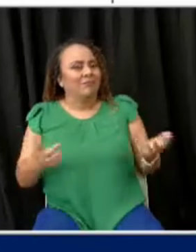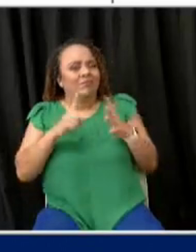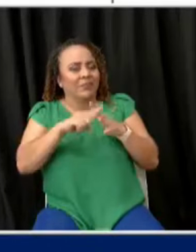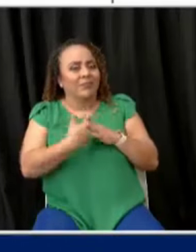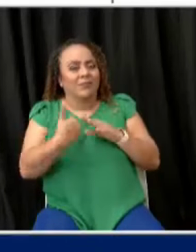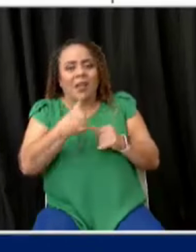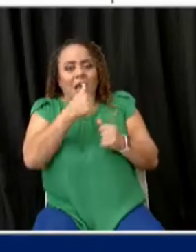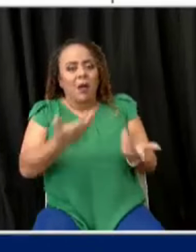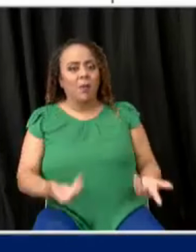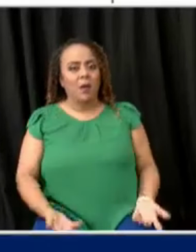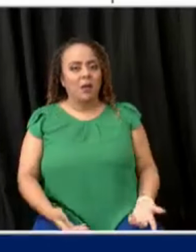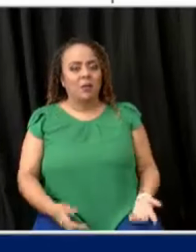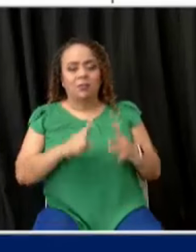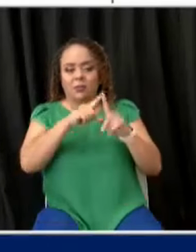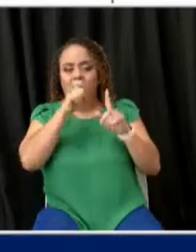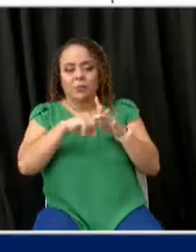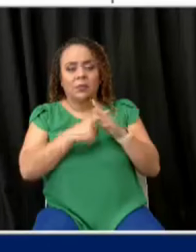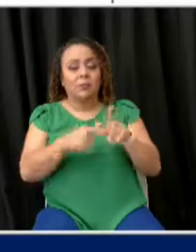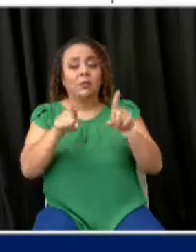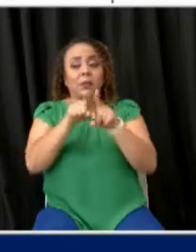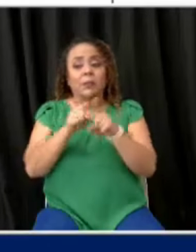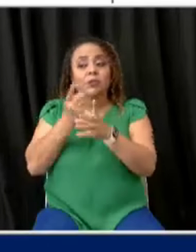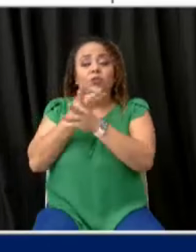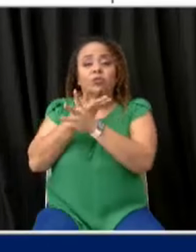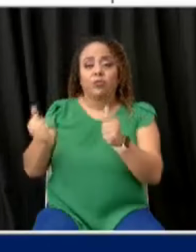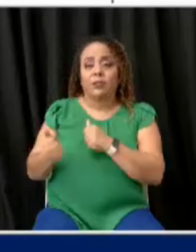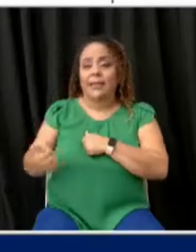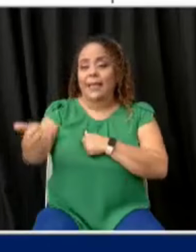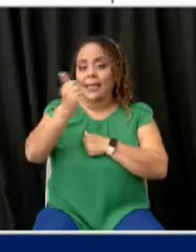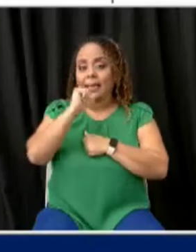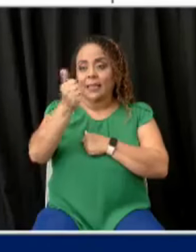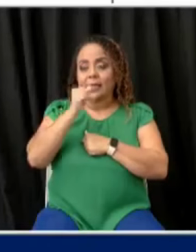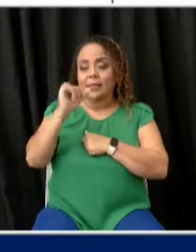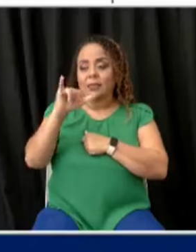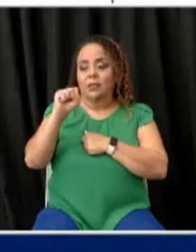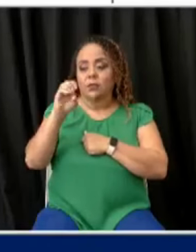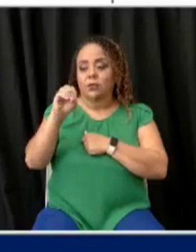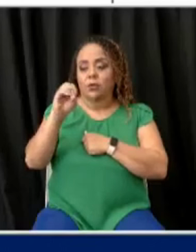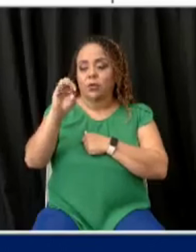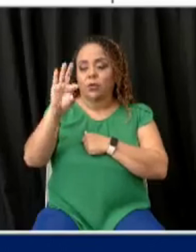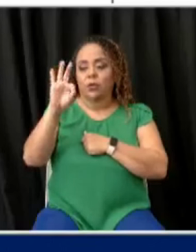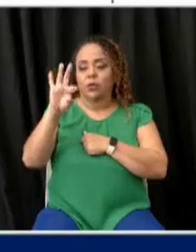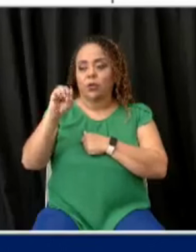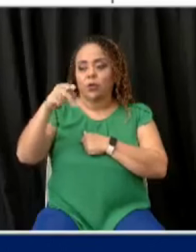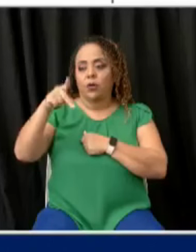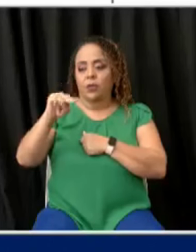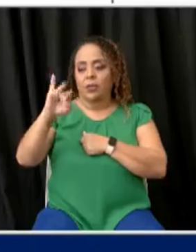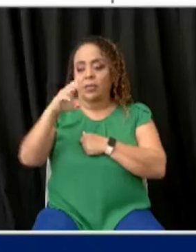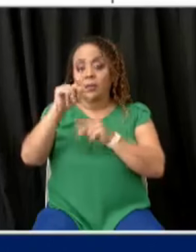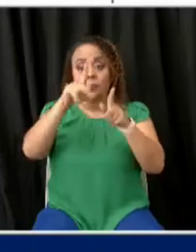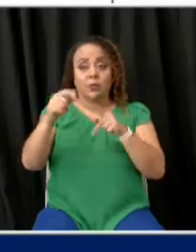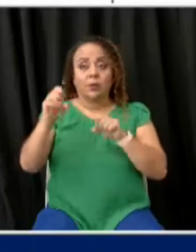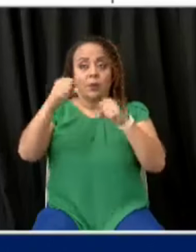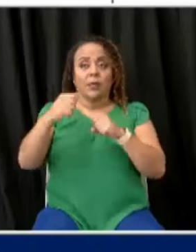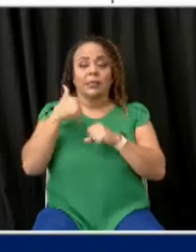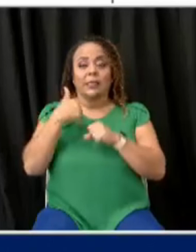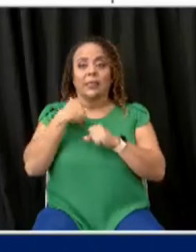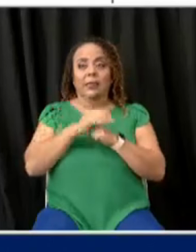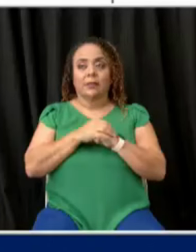tengámosle agua, pero también tengámosle soluciones hidratantes, isotónicas, en las que la persona pueda estar recibiendo